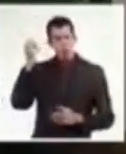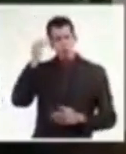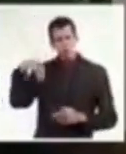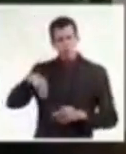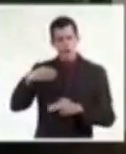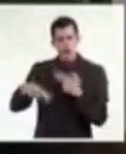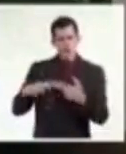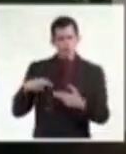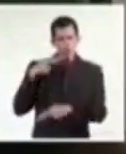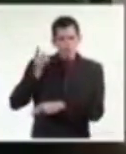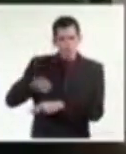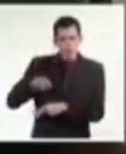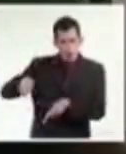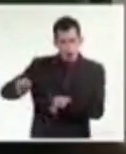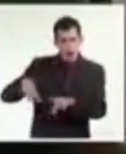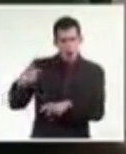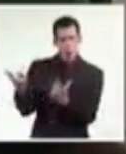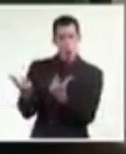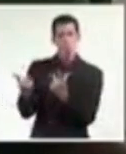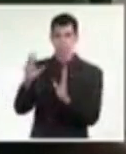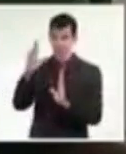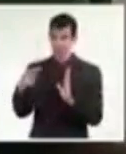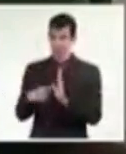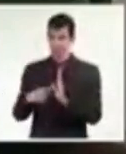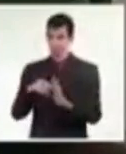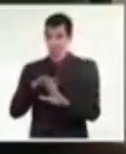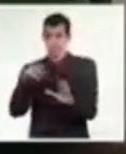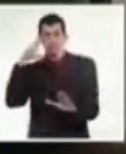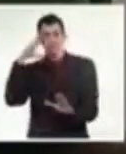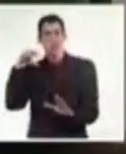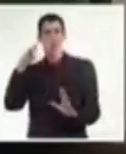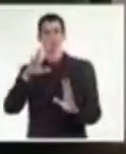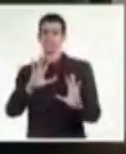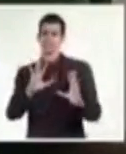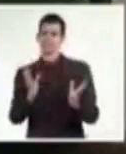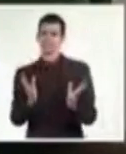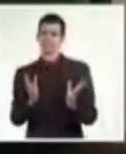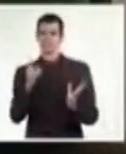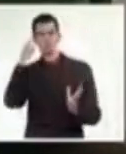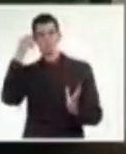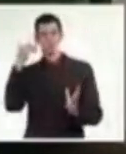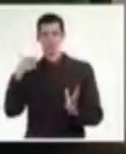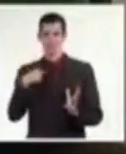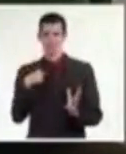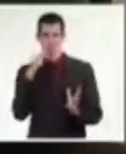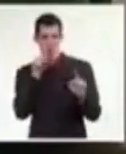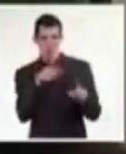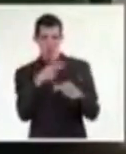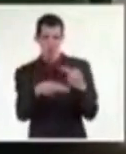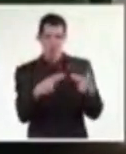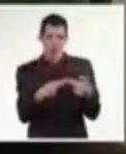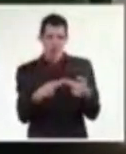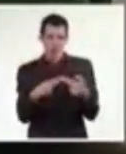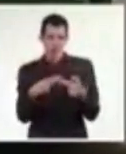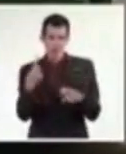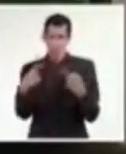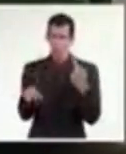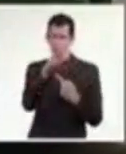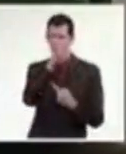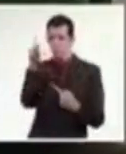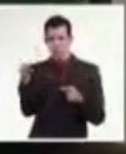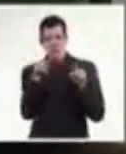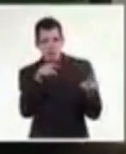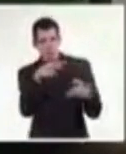influenciadas por Ultra se querían desarrollar a través de estos grupos, me di a la tarea de informar rápidamente a la autoridad de lo que